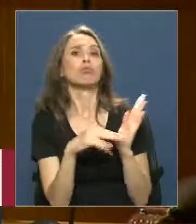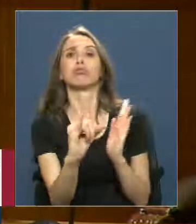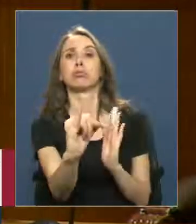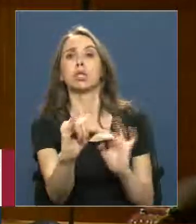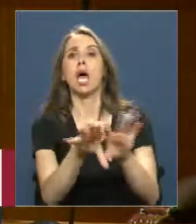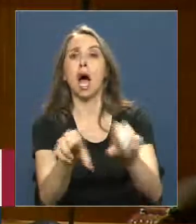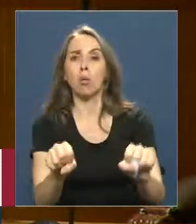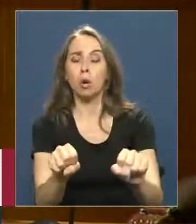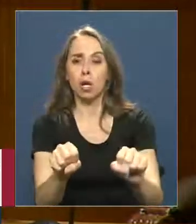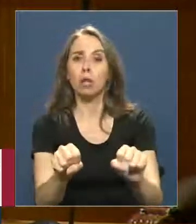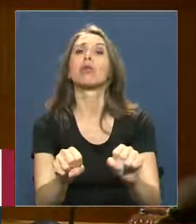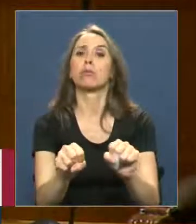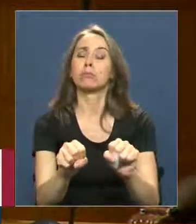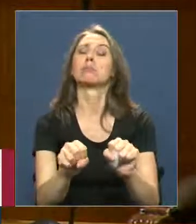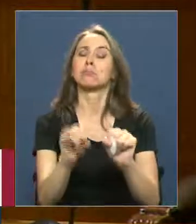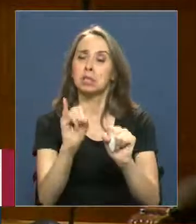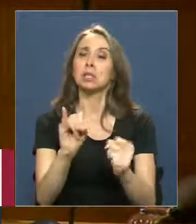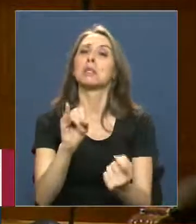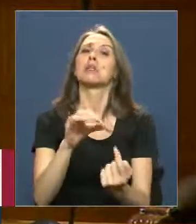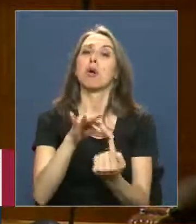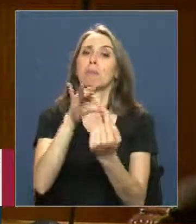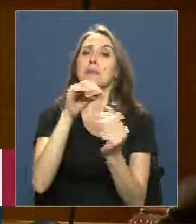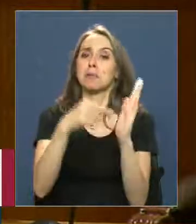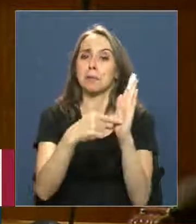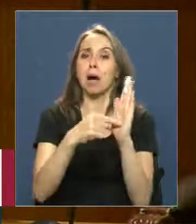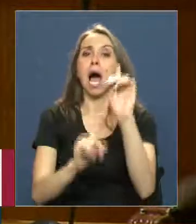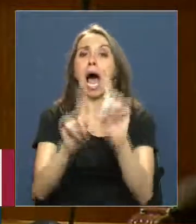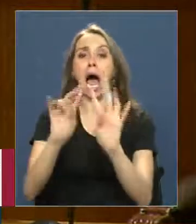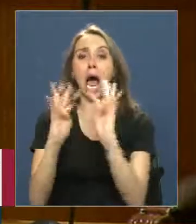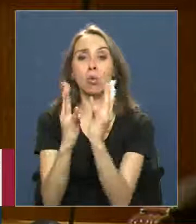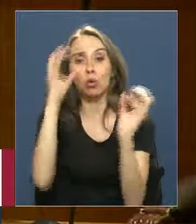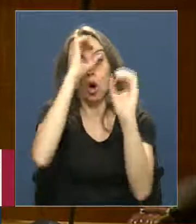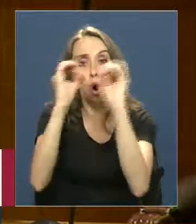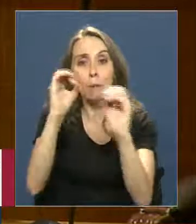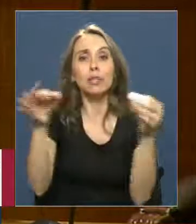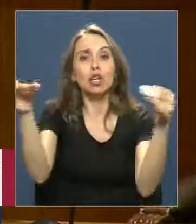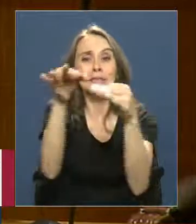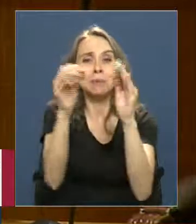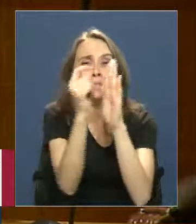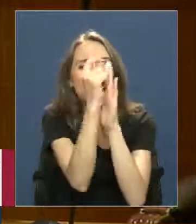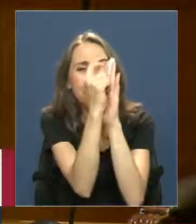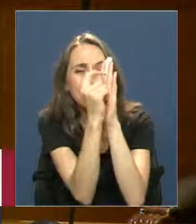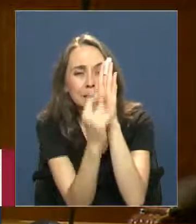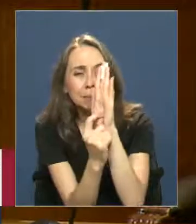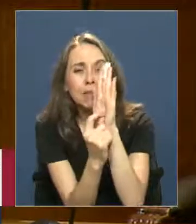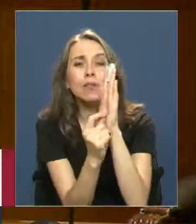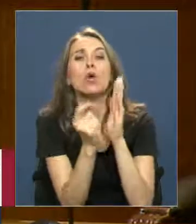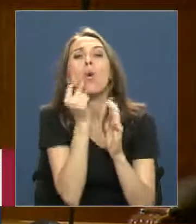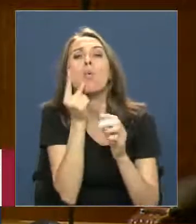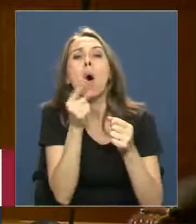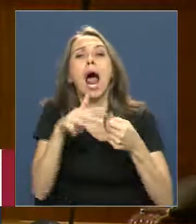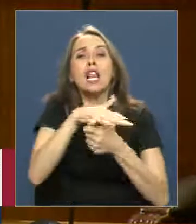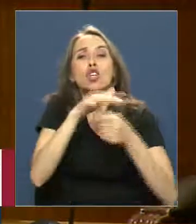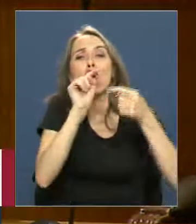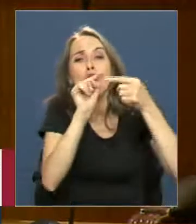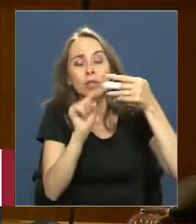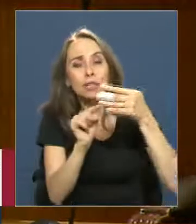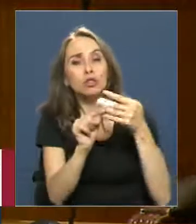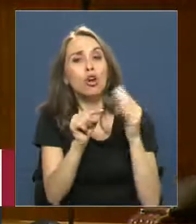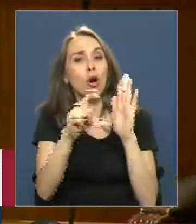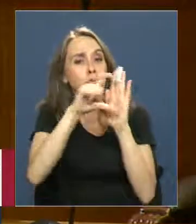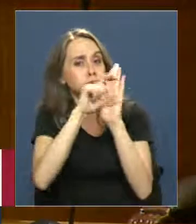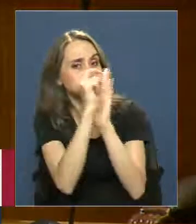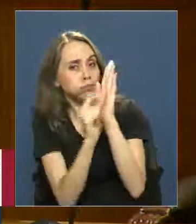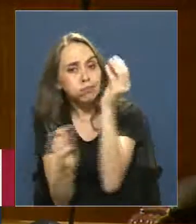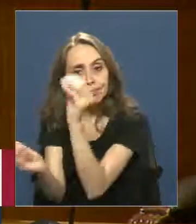con la idea central del proyecto, y algunos de ellos fueron de la opinión de aclarar o especificar ciertas condiciones. En el texto, lo que se